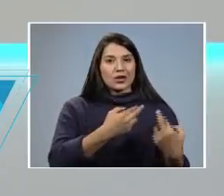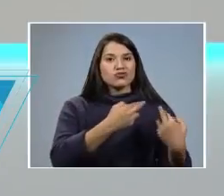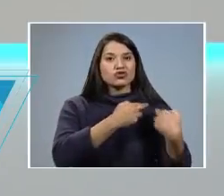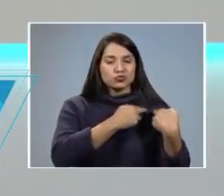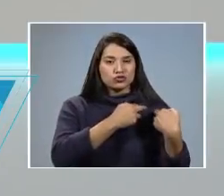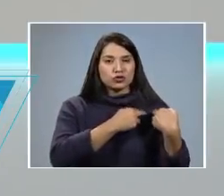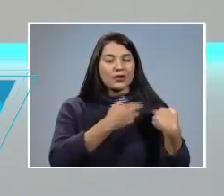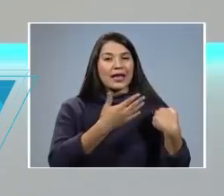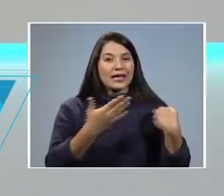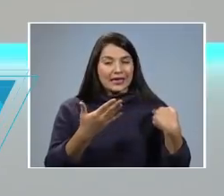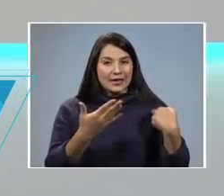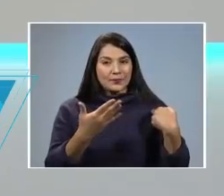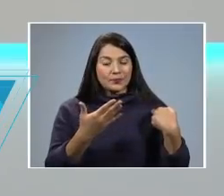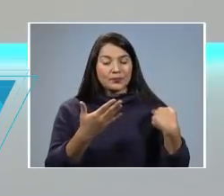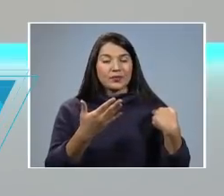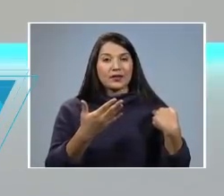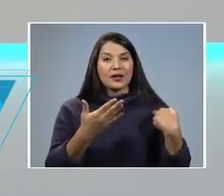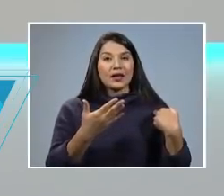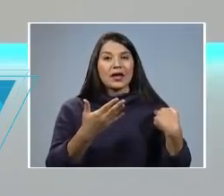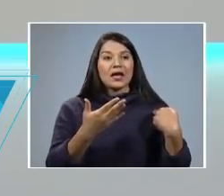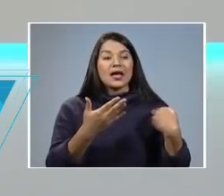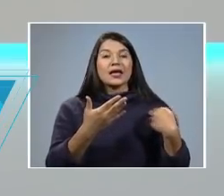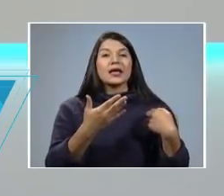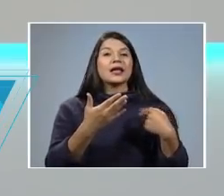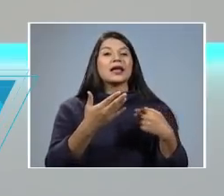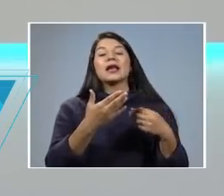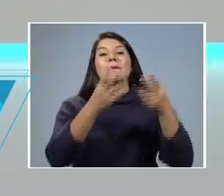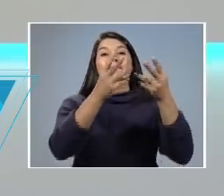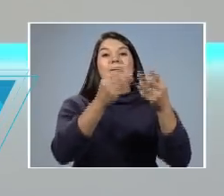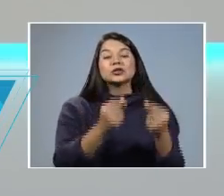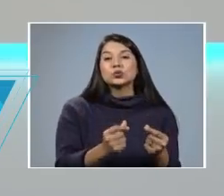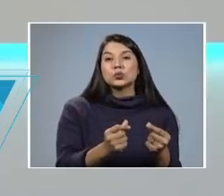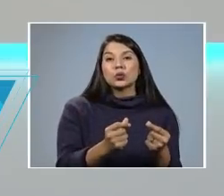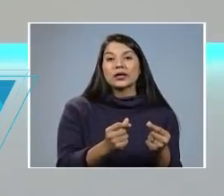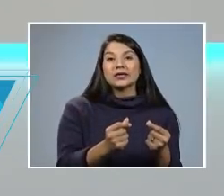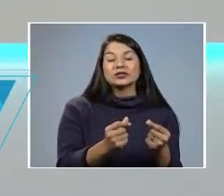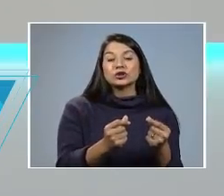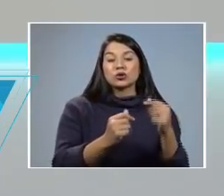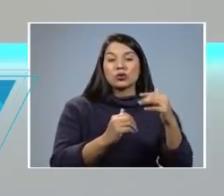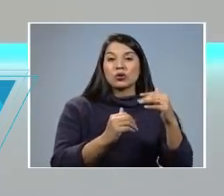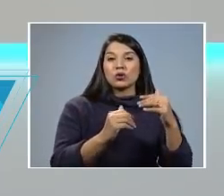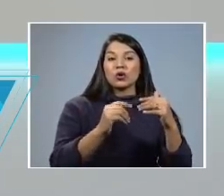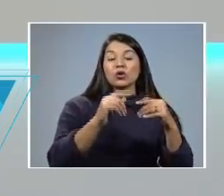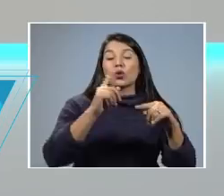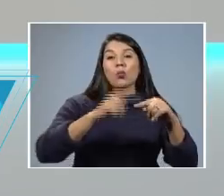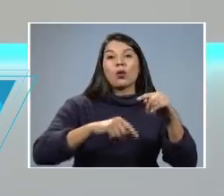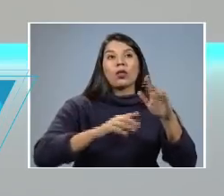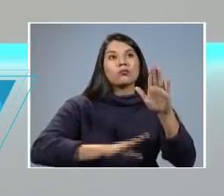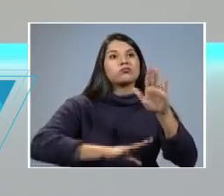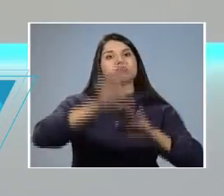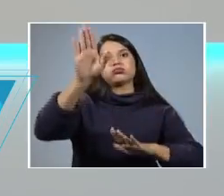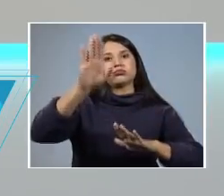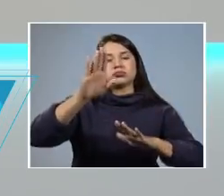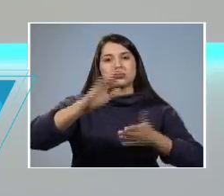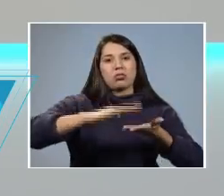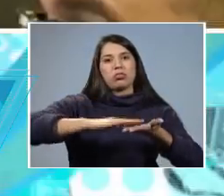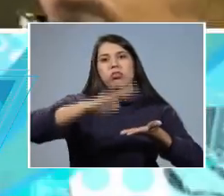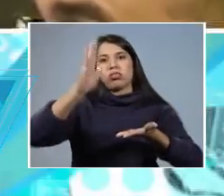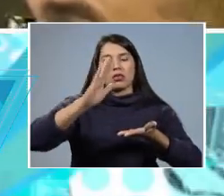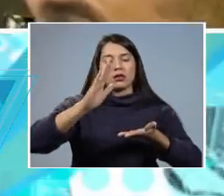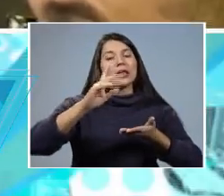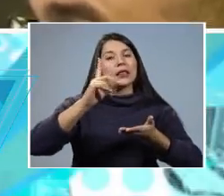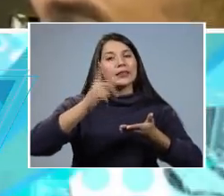Estado costarricense efectivamente no crezca más allá de un